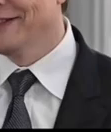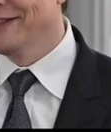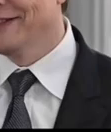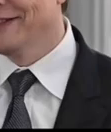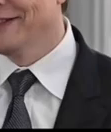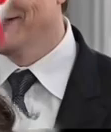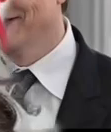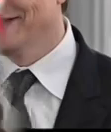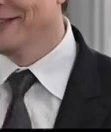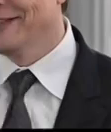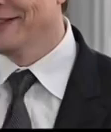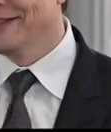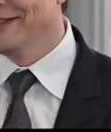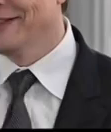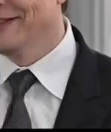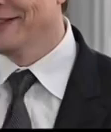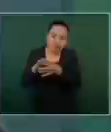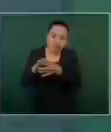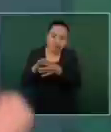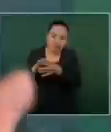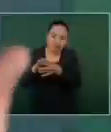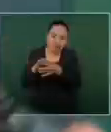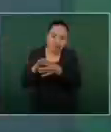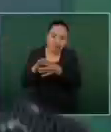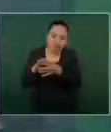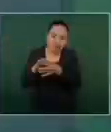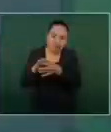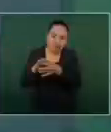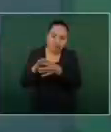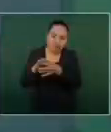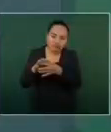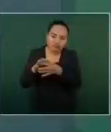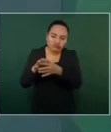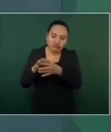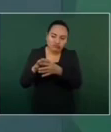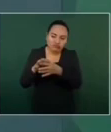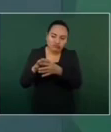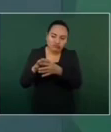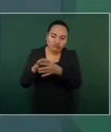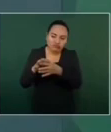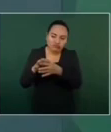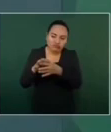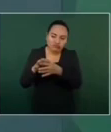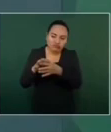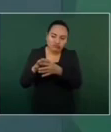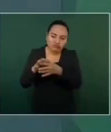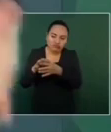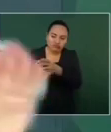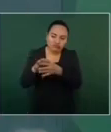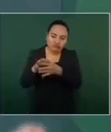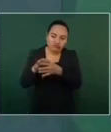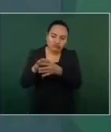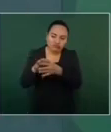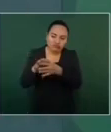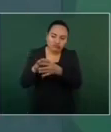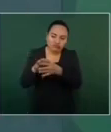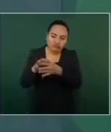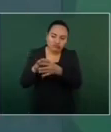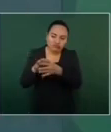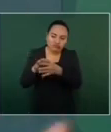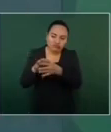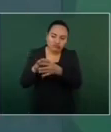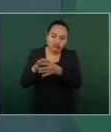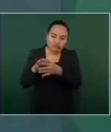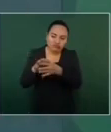es inversión sobre energías renovables, no lo mencioné. Entonces, la noticia de hoy es que nuestro presidentísimo salió en la mañanera